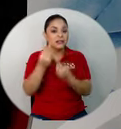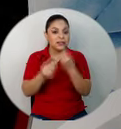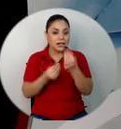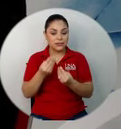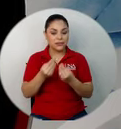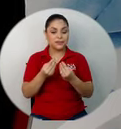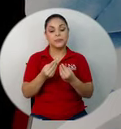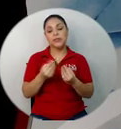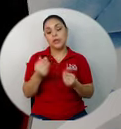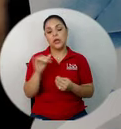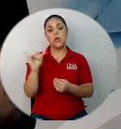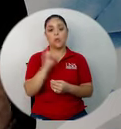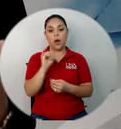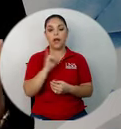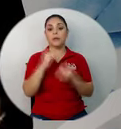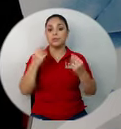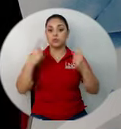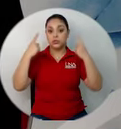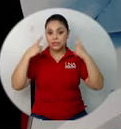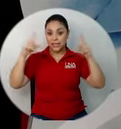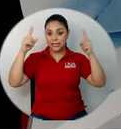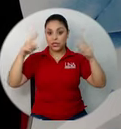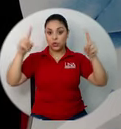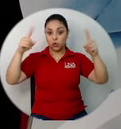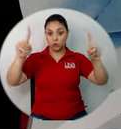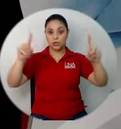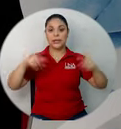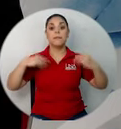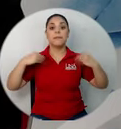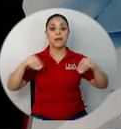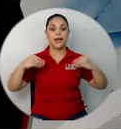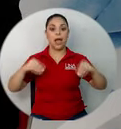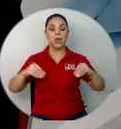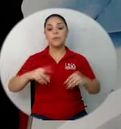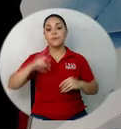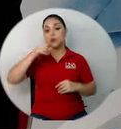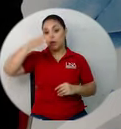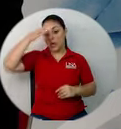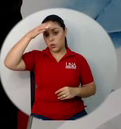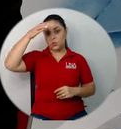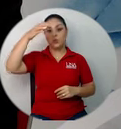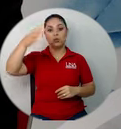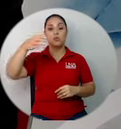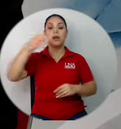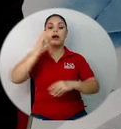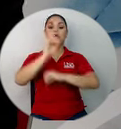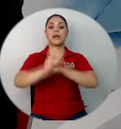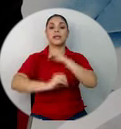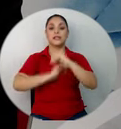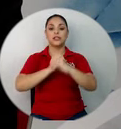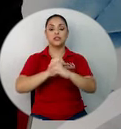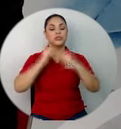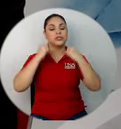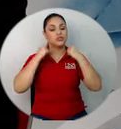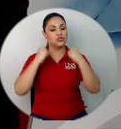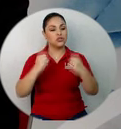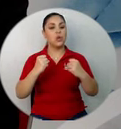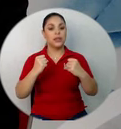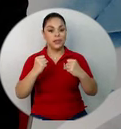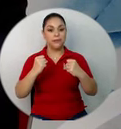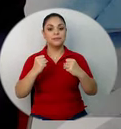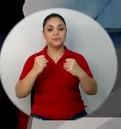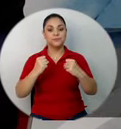y, como muchos casos de éxito que tenemos a nivel de mercado, una cultura organizacional sólida, una